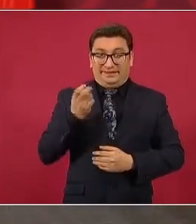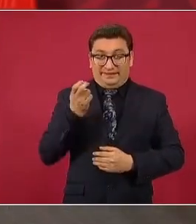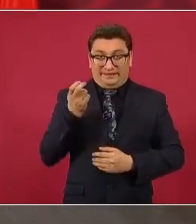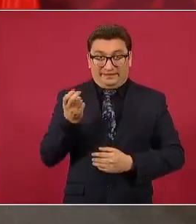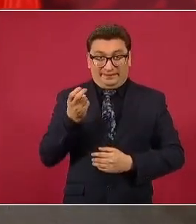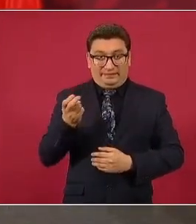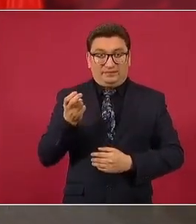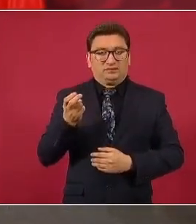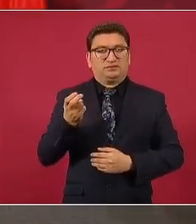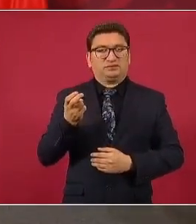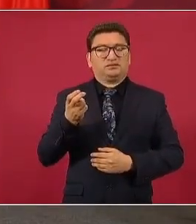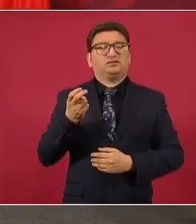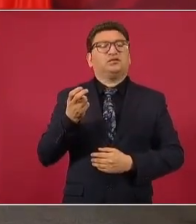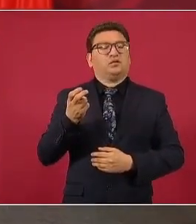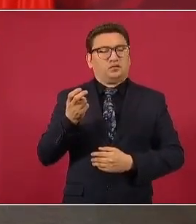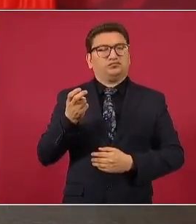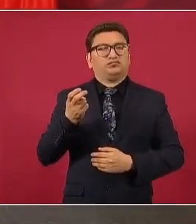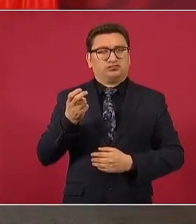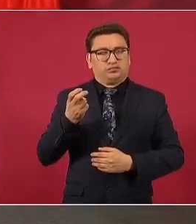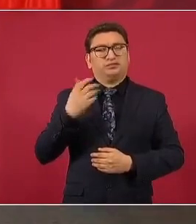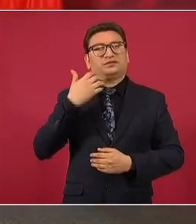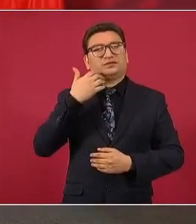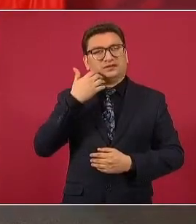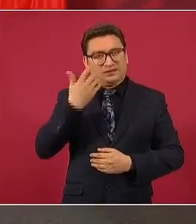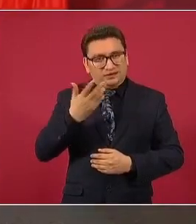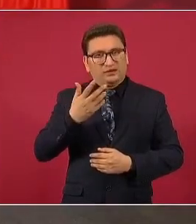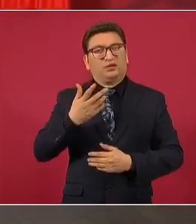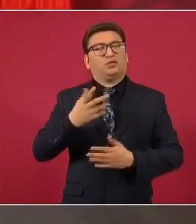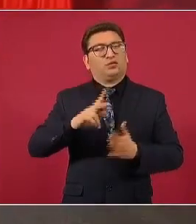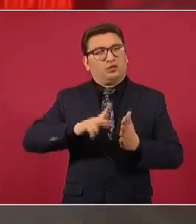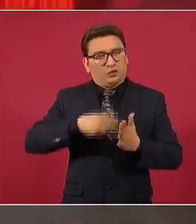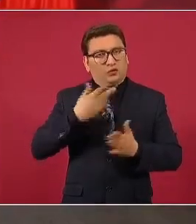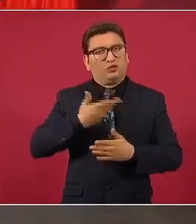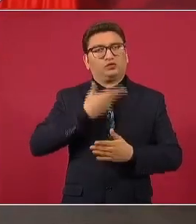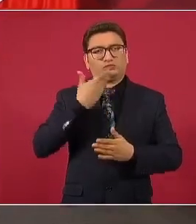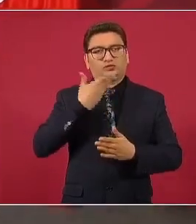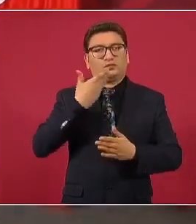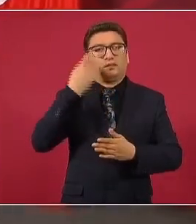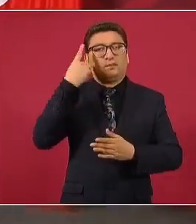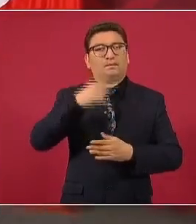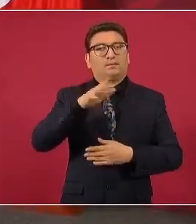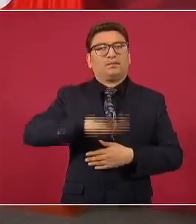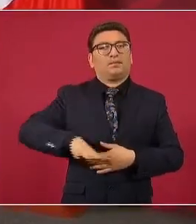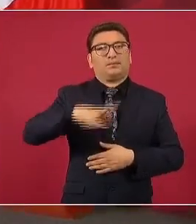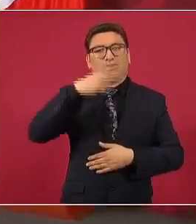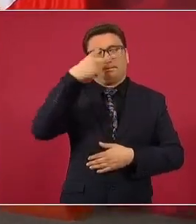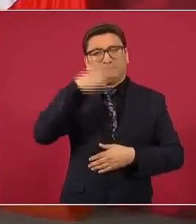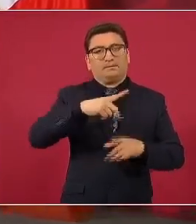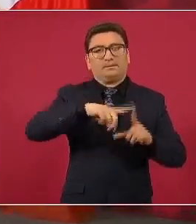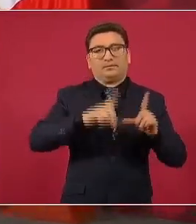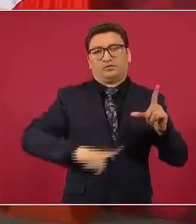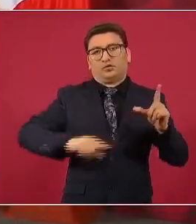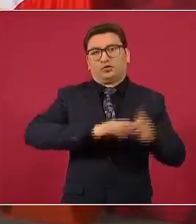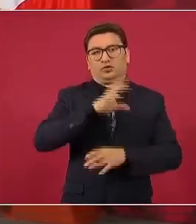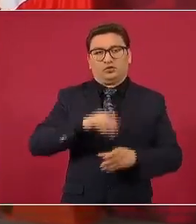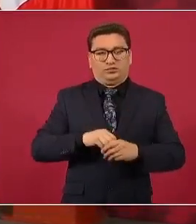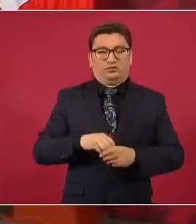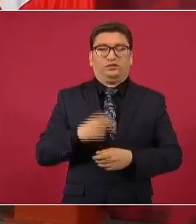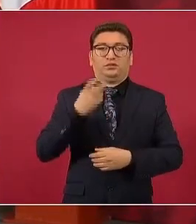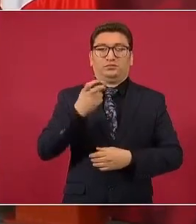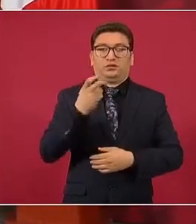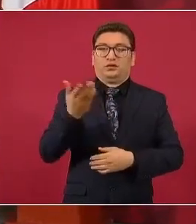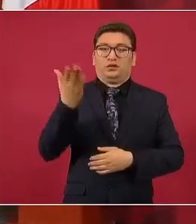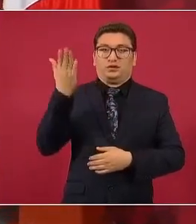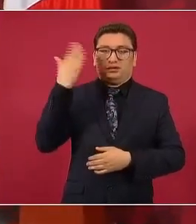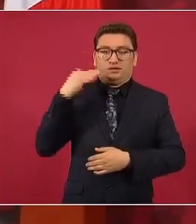se haga hábito en el país, pues era lo que hacía